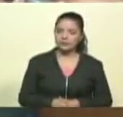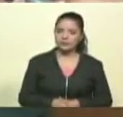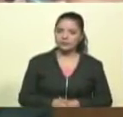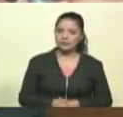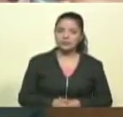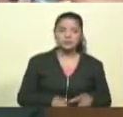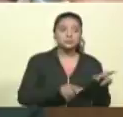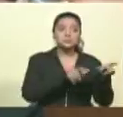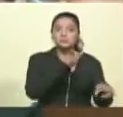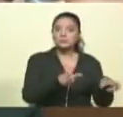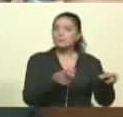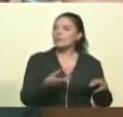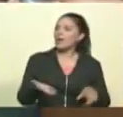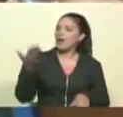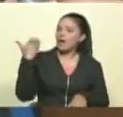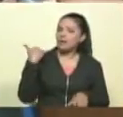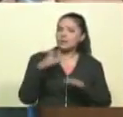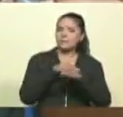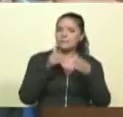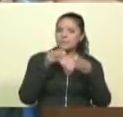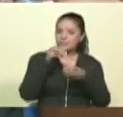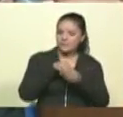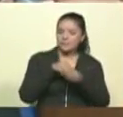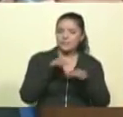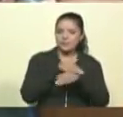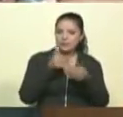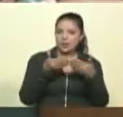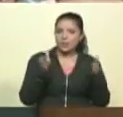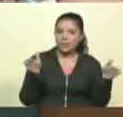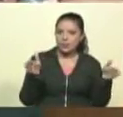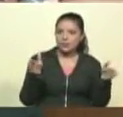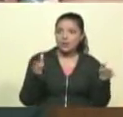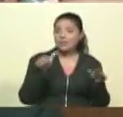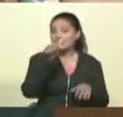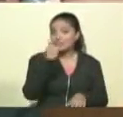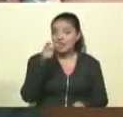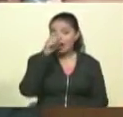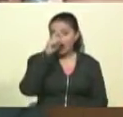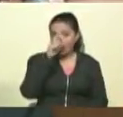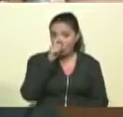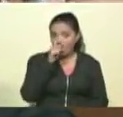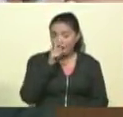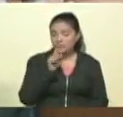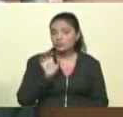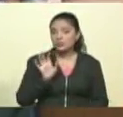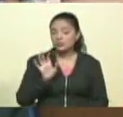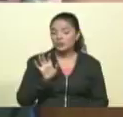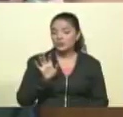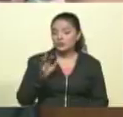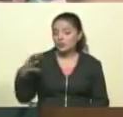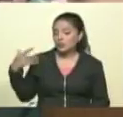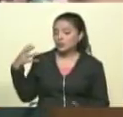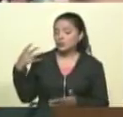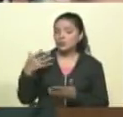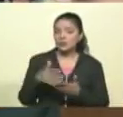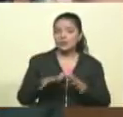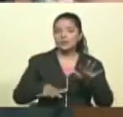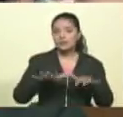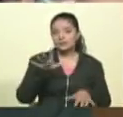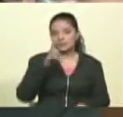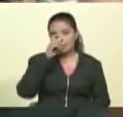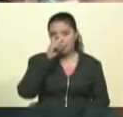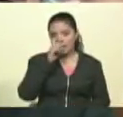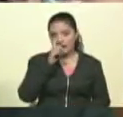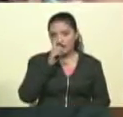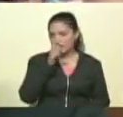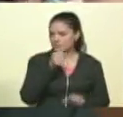quienes tenían la anterior administración del Ministerio Público no solo por 10 años, estuvieron vinculados, incluso yo diría en los últimos 15 años,